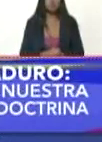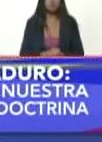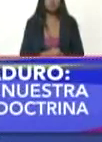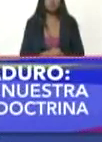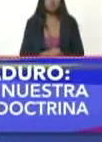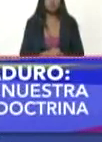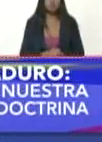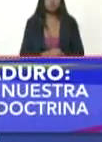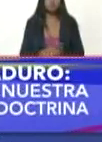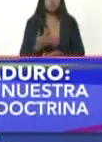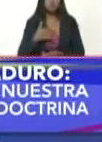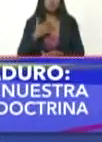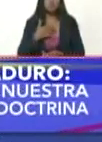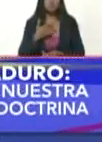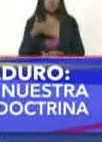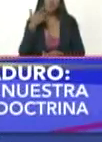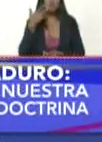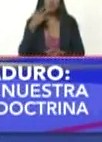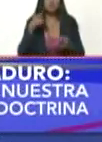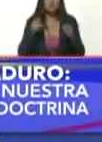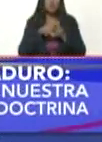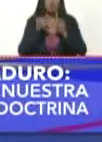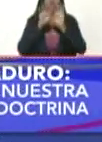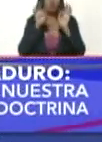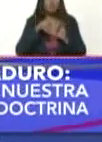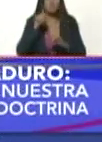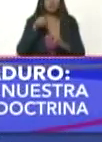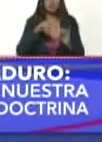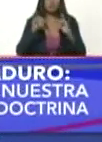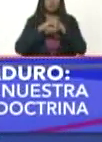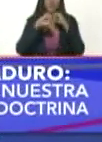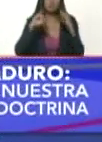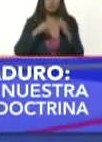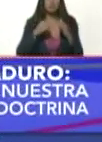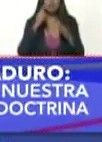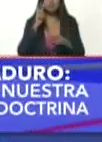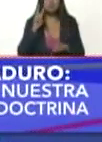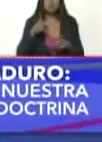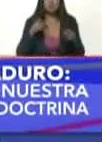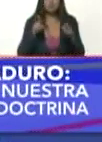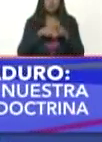Me siento muy orgulloso de eso y muy feliz de que así sea,